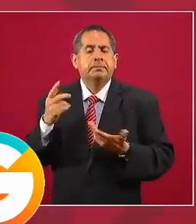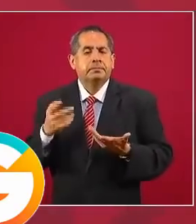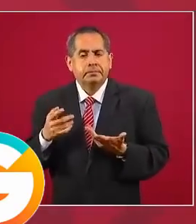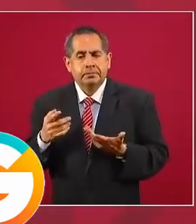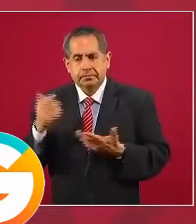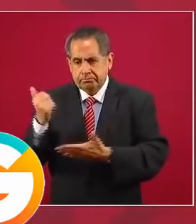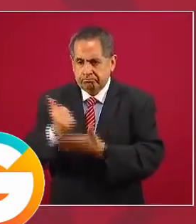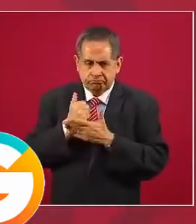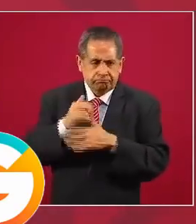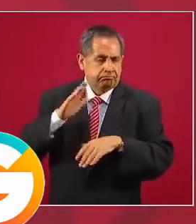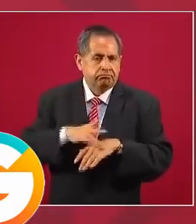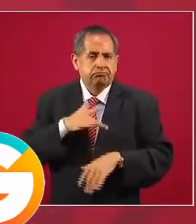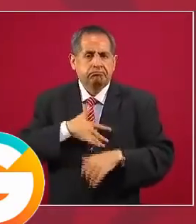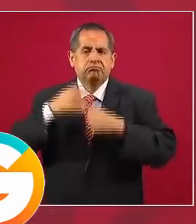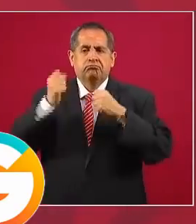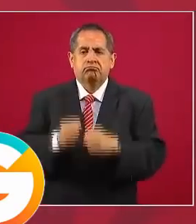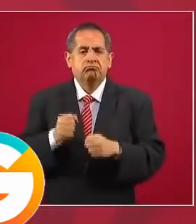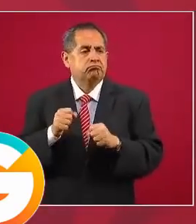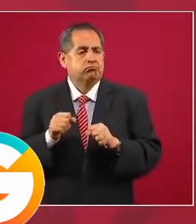para garantizar